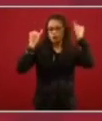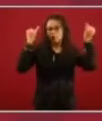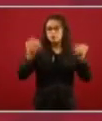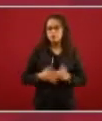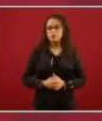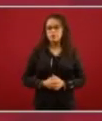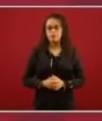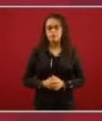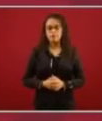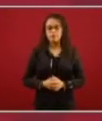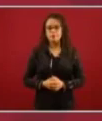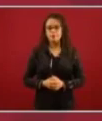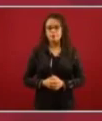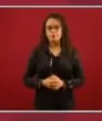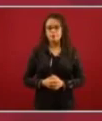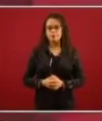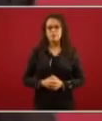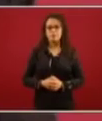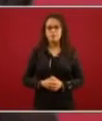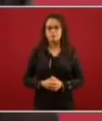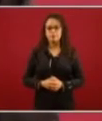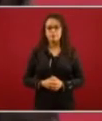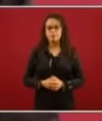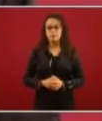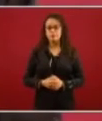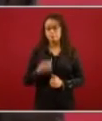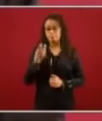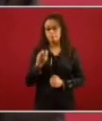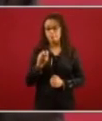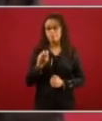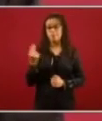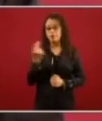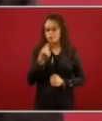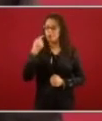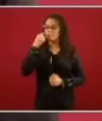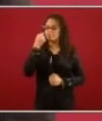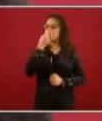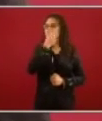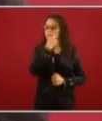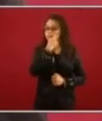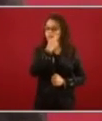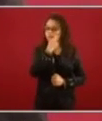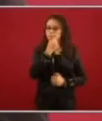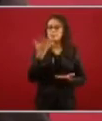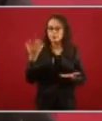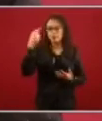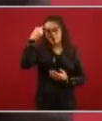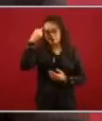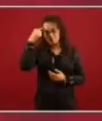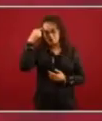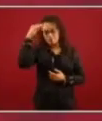Es lo que se tiene que tomar en cuenta, es lo que se tiene que valorar